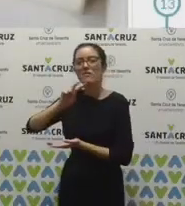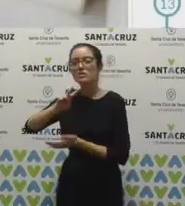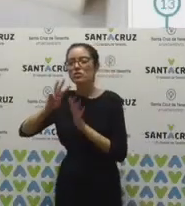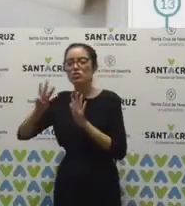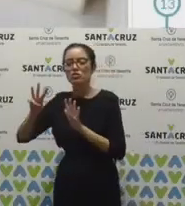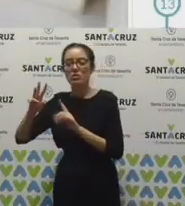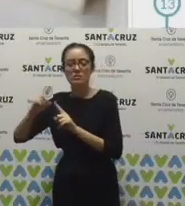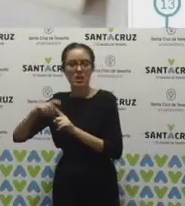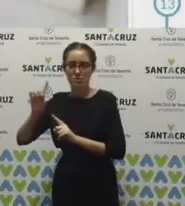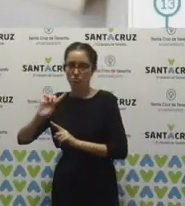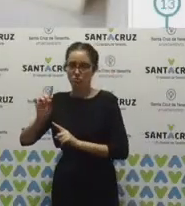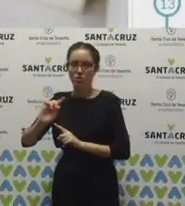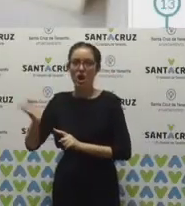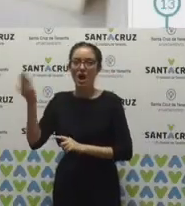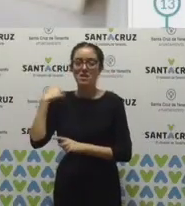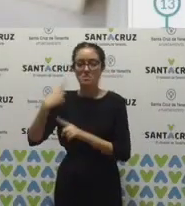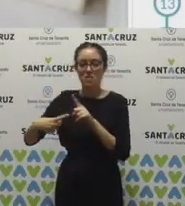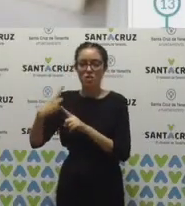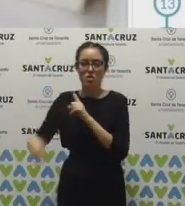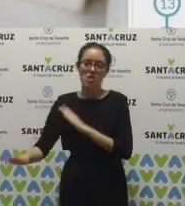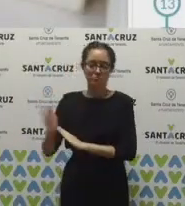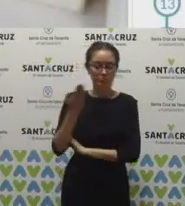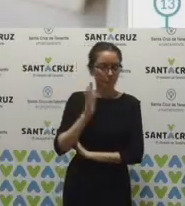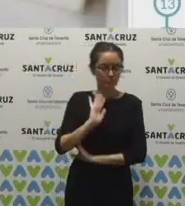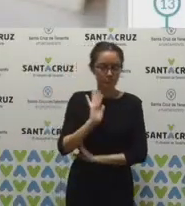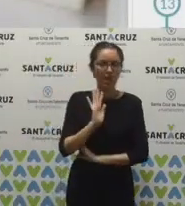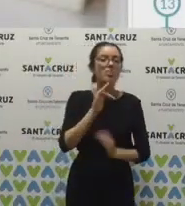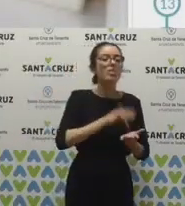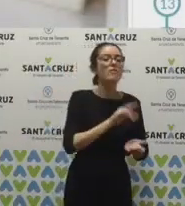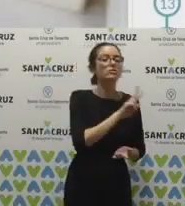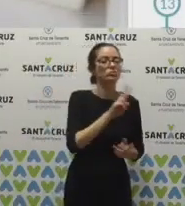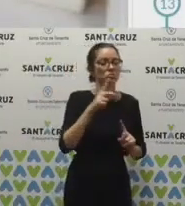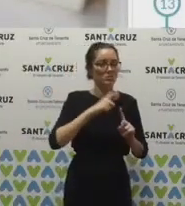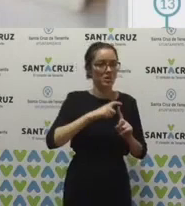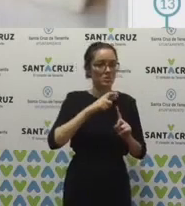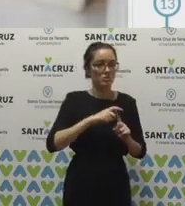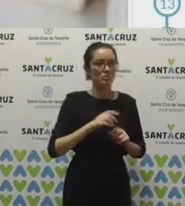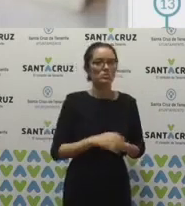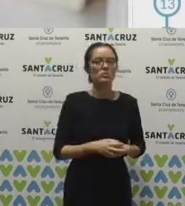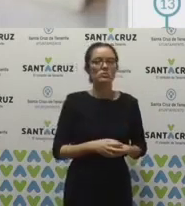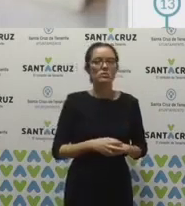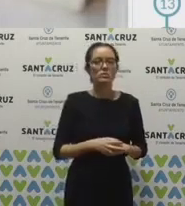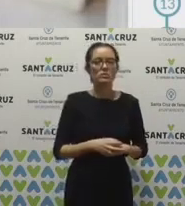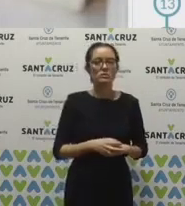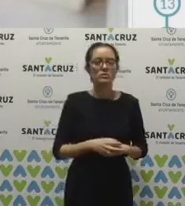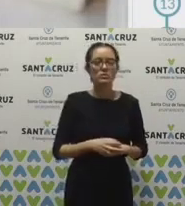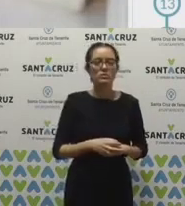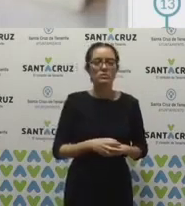llegó ayer a mediodía en primer lugar dos rosas